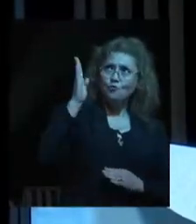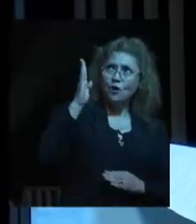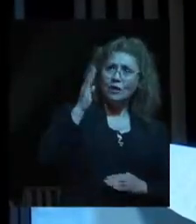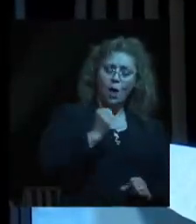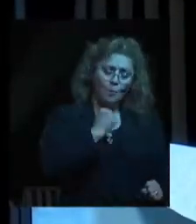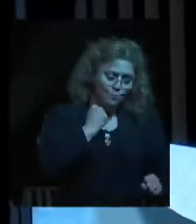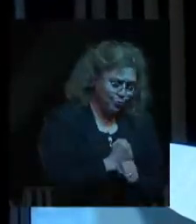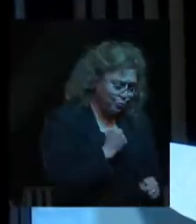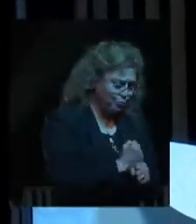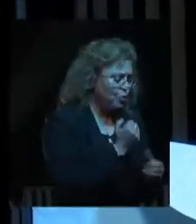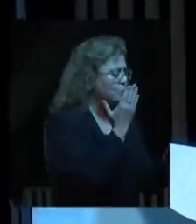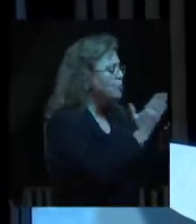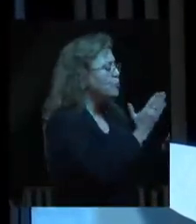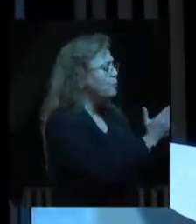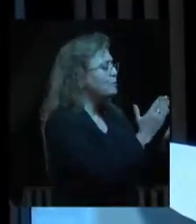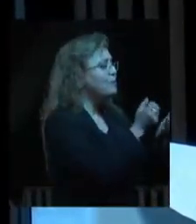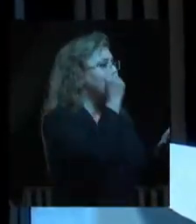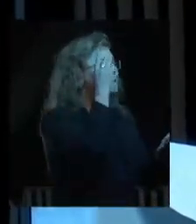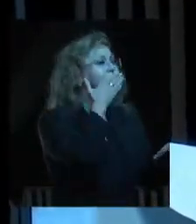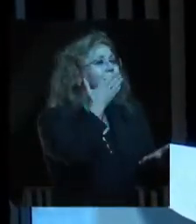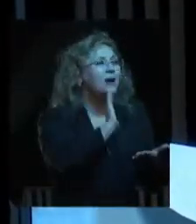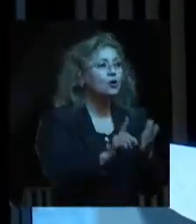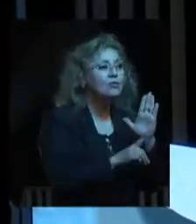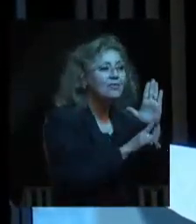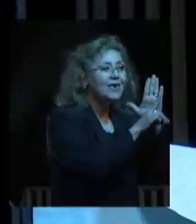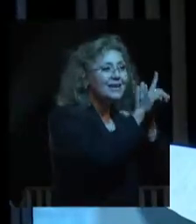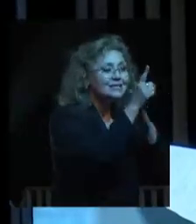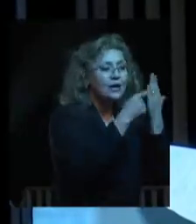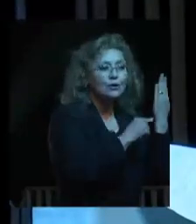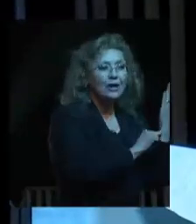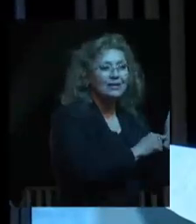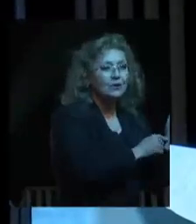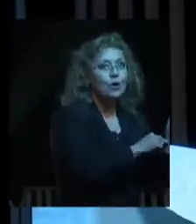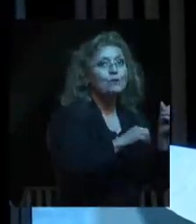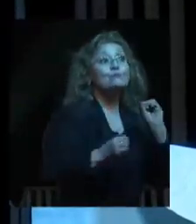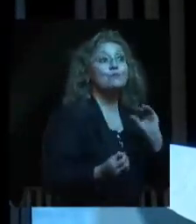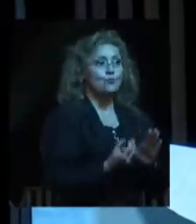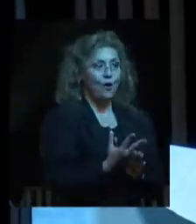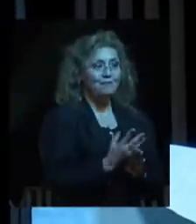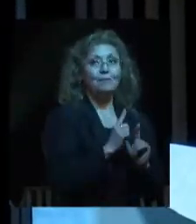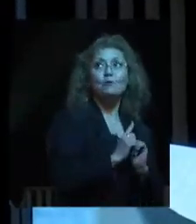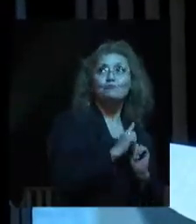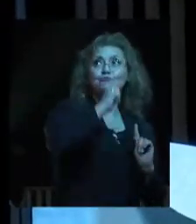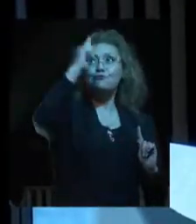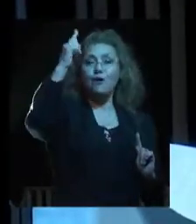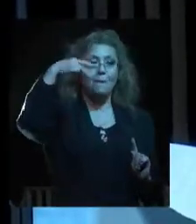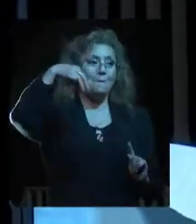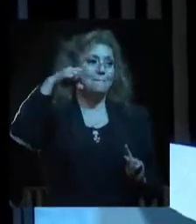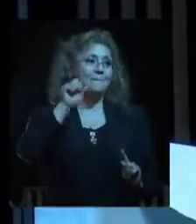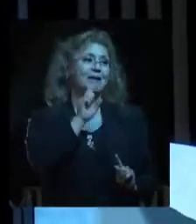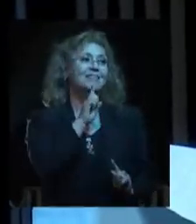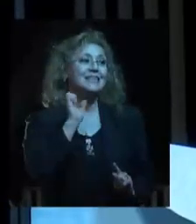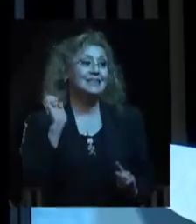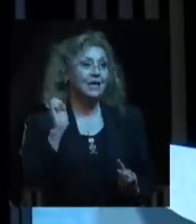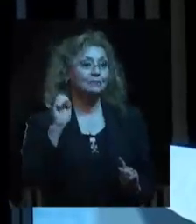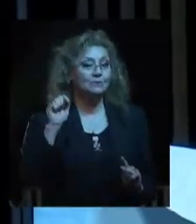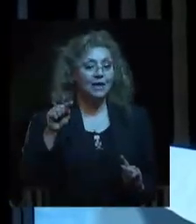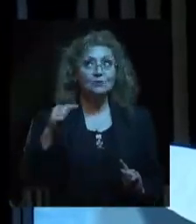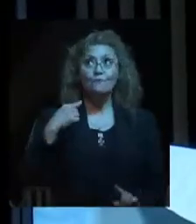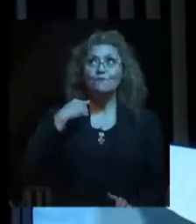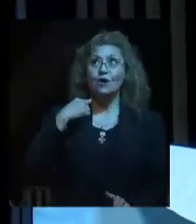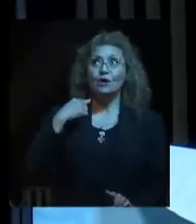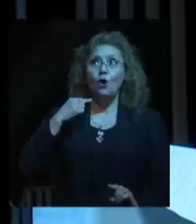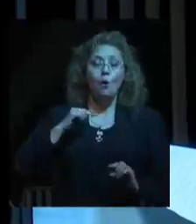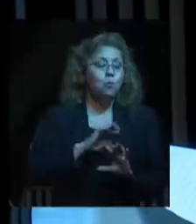más, entender mejor y vamos a desarrollar otra tecnología para llegar a Marte. Y eso va a tener un efecto enorme,